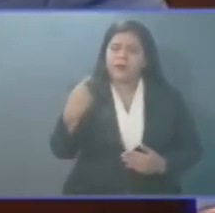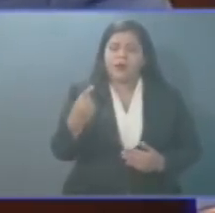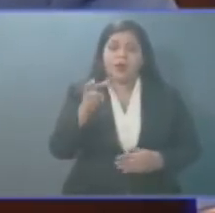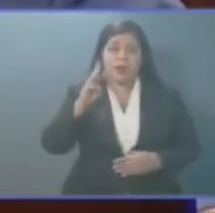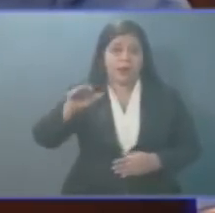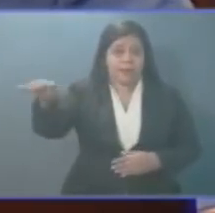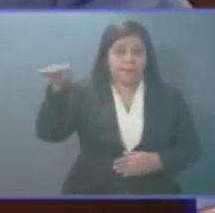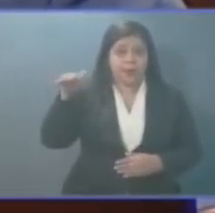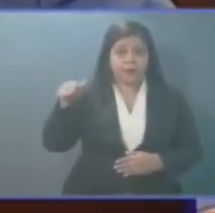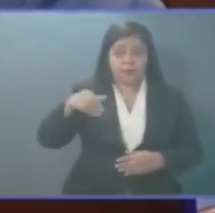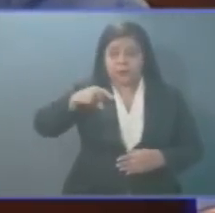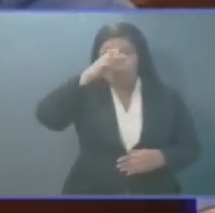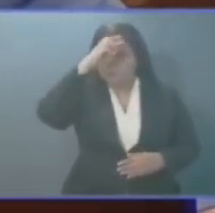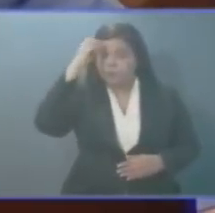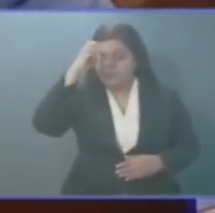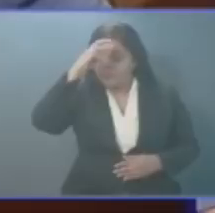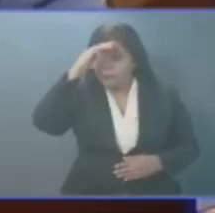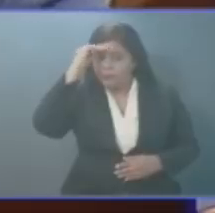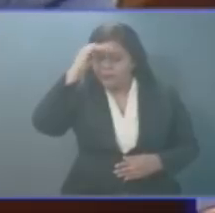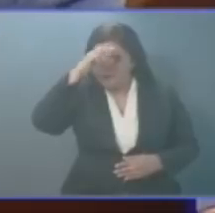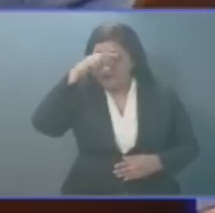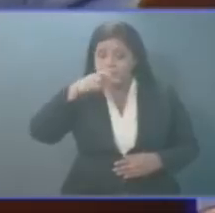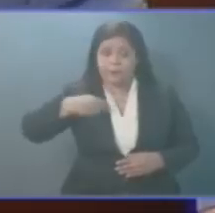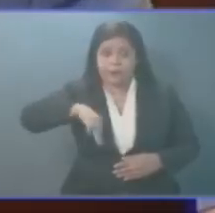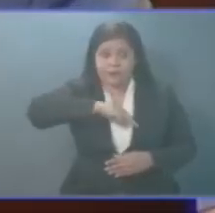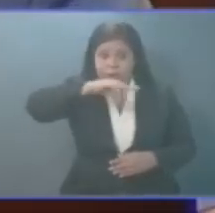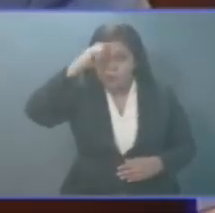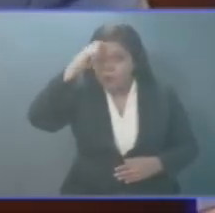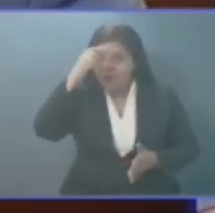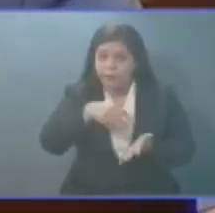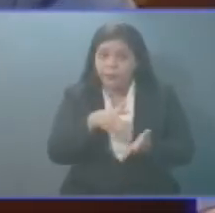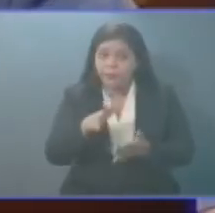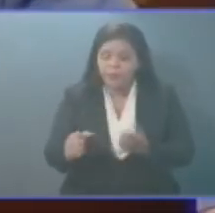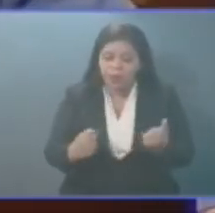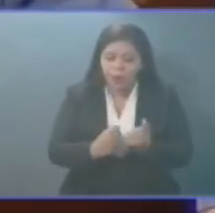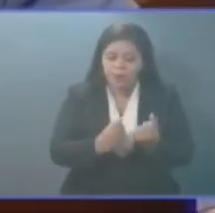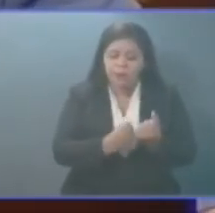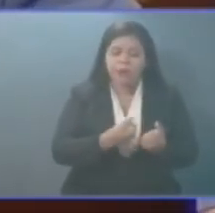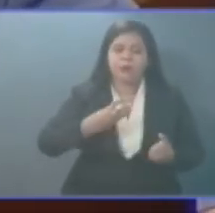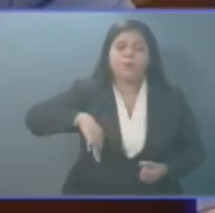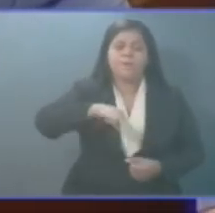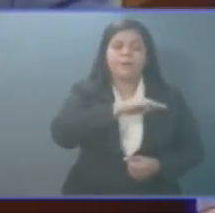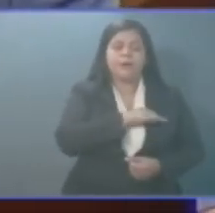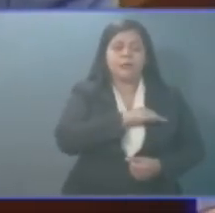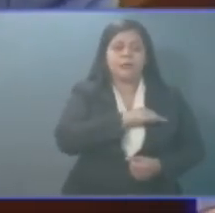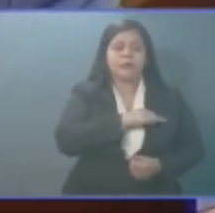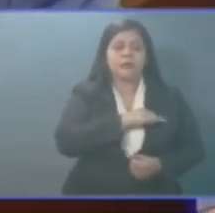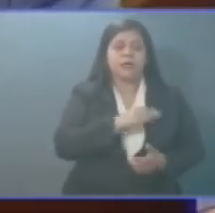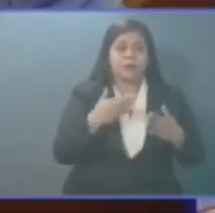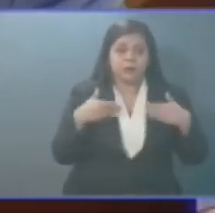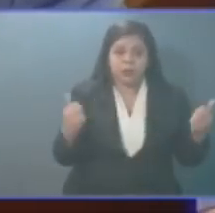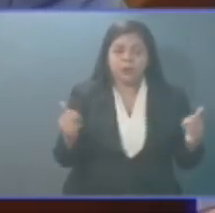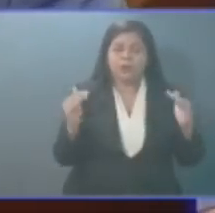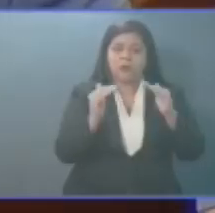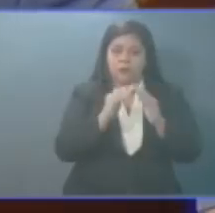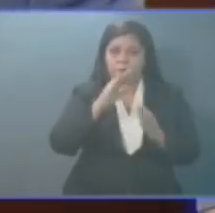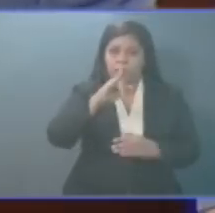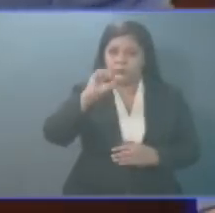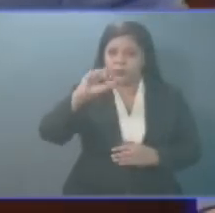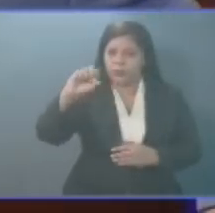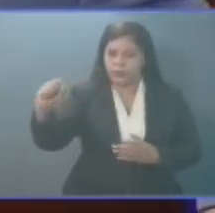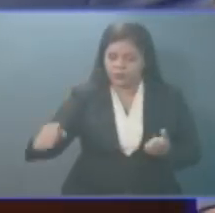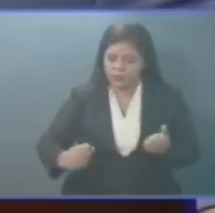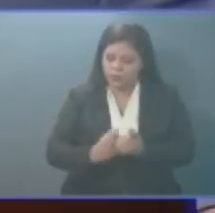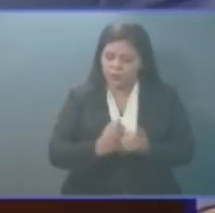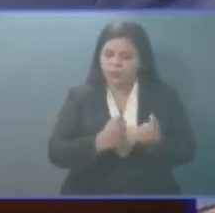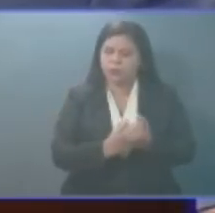Obras Públicas y Transporte apoya hombro a hombro al Ministerio de Salud y al Instituto del Seguro Social.